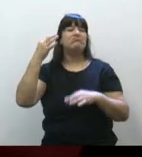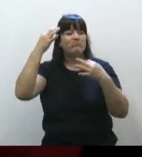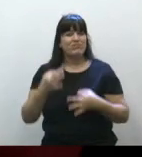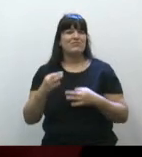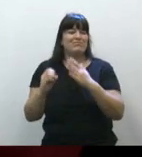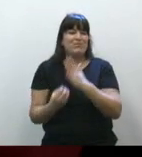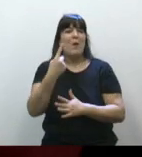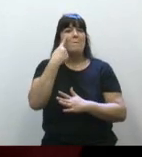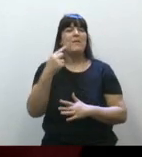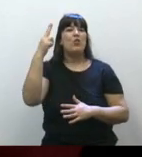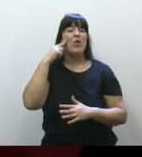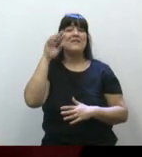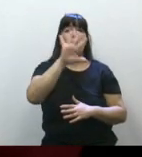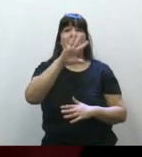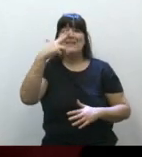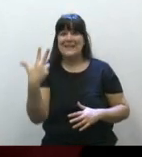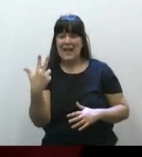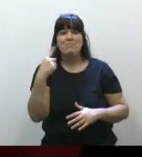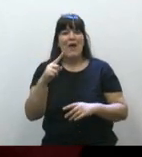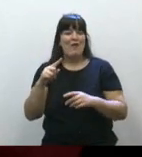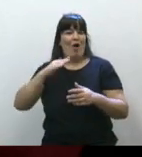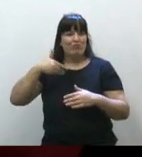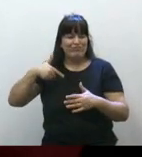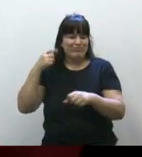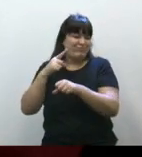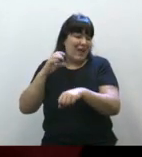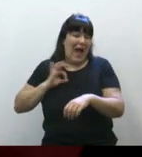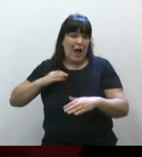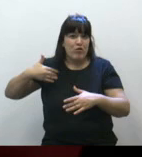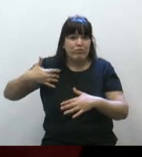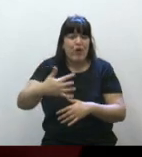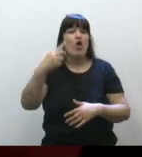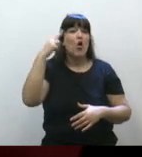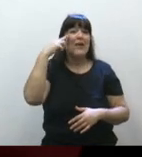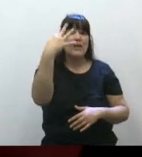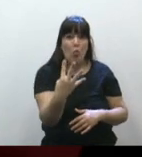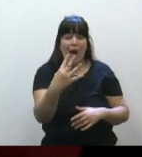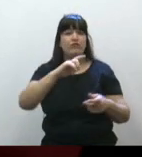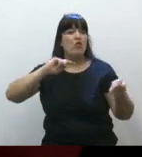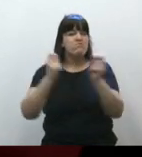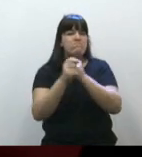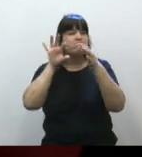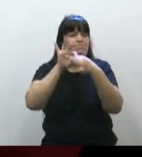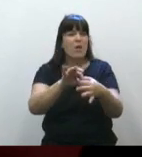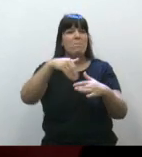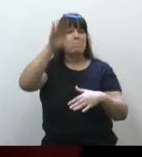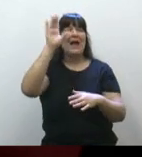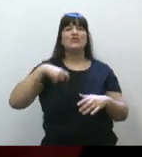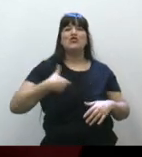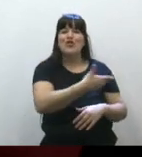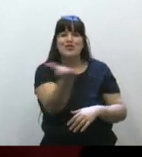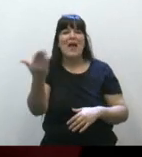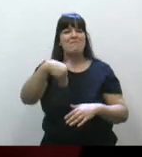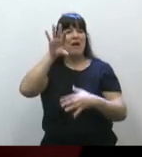la del 94 con un fuerte componente y una ideología socialdemócrata le